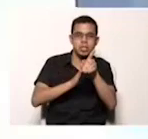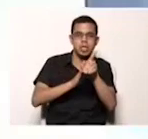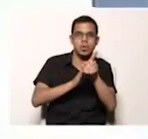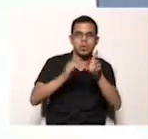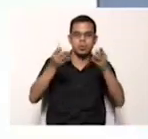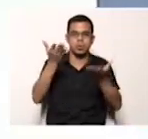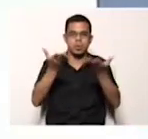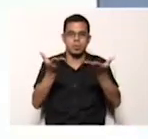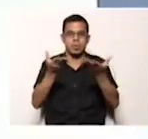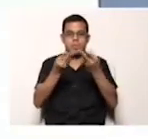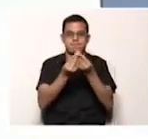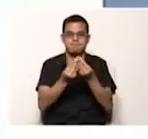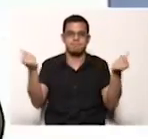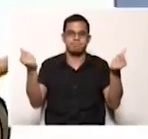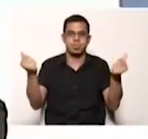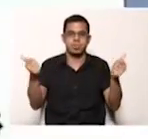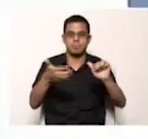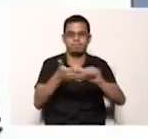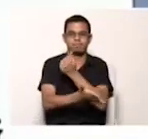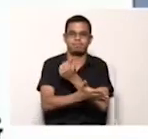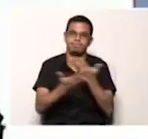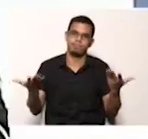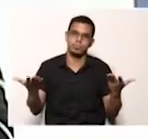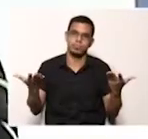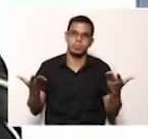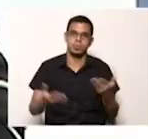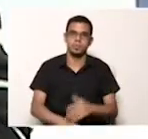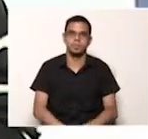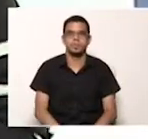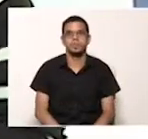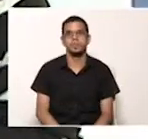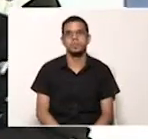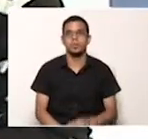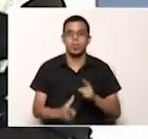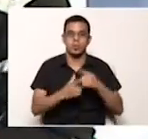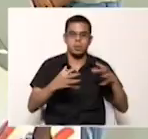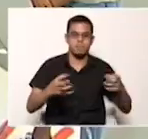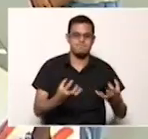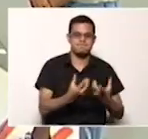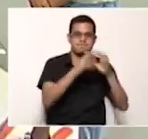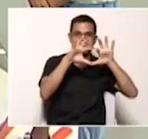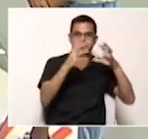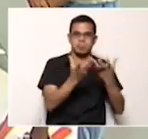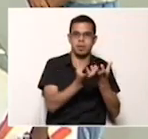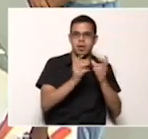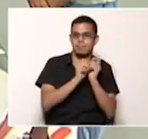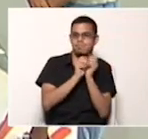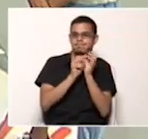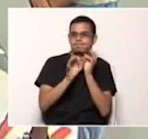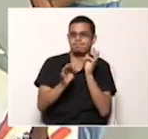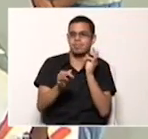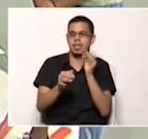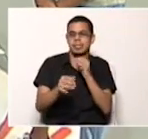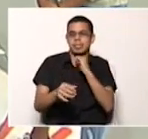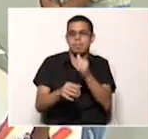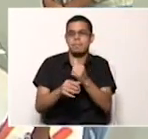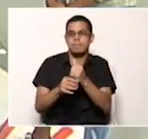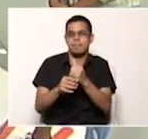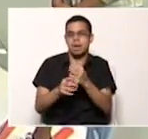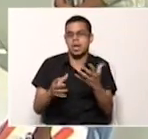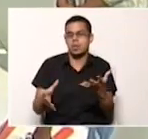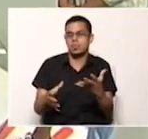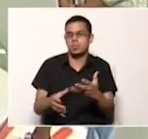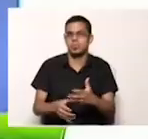de temperaturas muy bajas, afectan lo que es nuestra flora y fauna. Ok, entonces ya tenemos primero y segundo año. Vamos